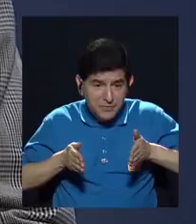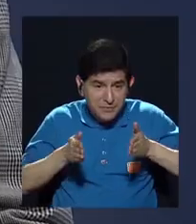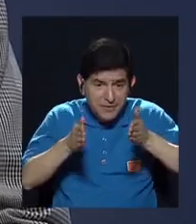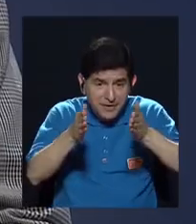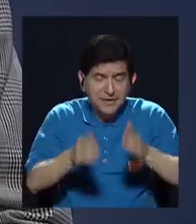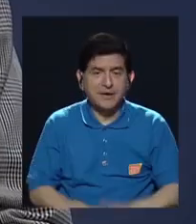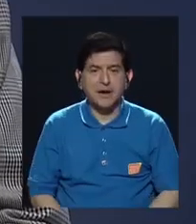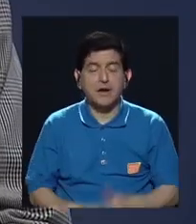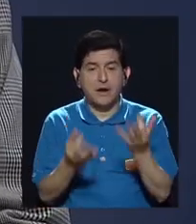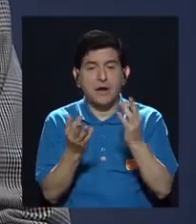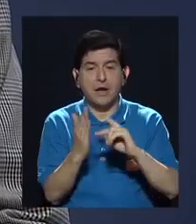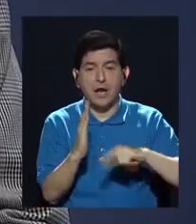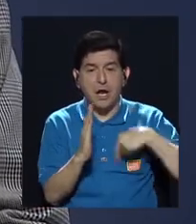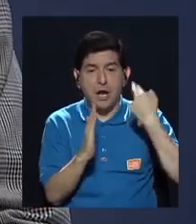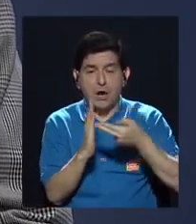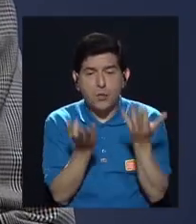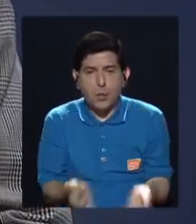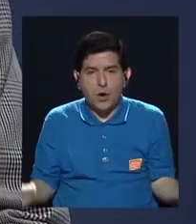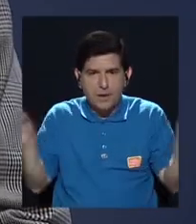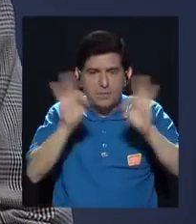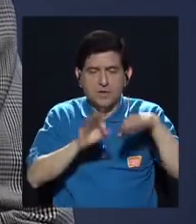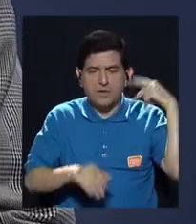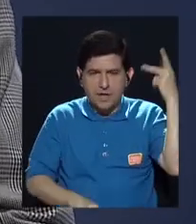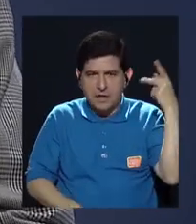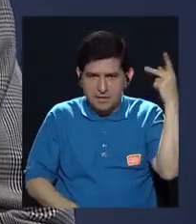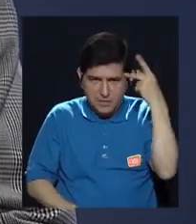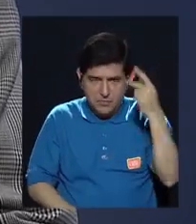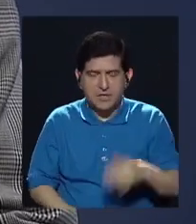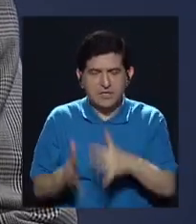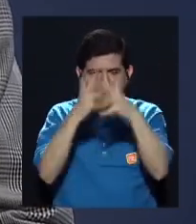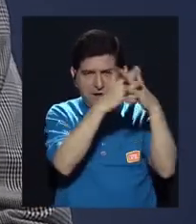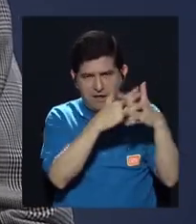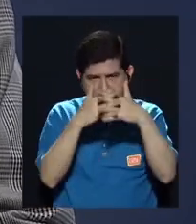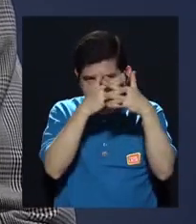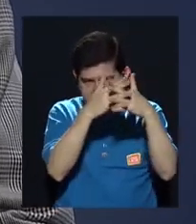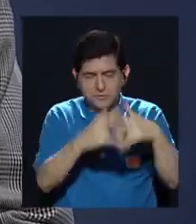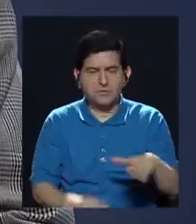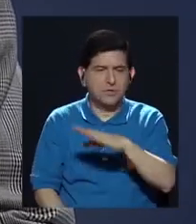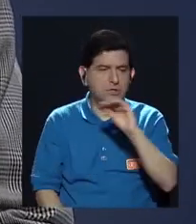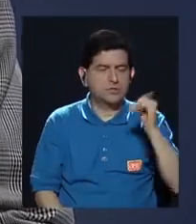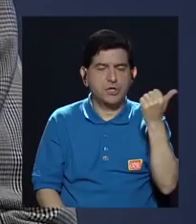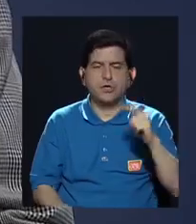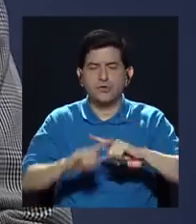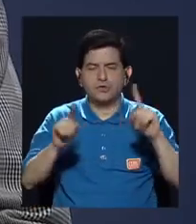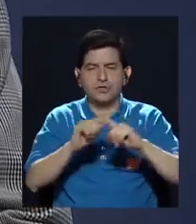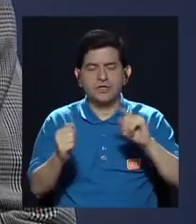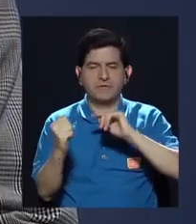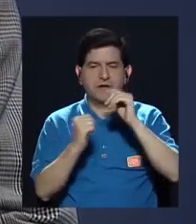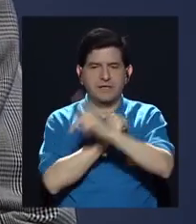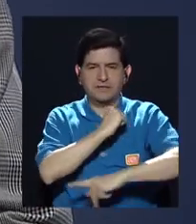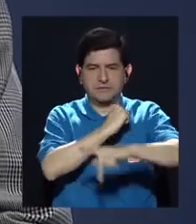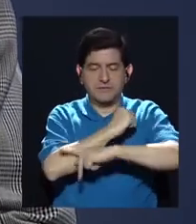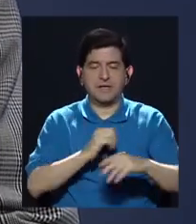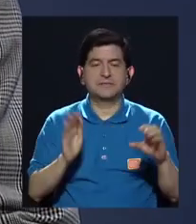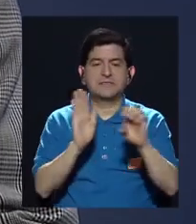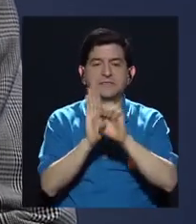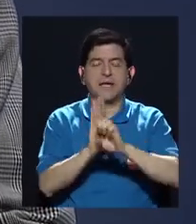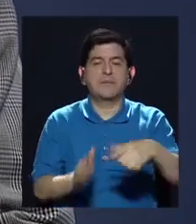tránsito jugó un papel muy importante en la política de los Estados Unidos y de otras potencias como